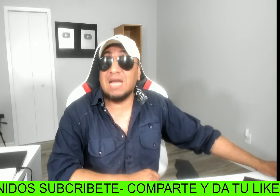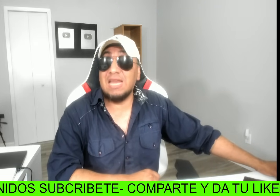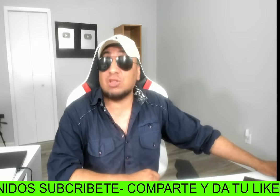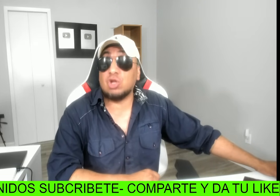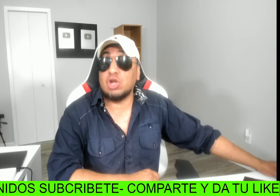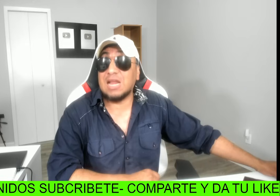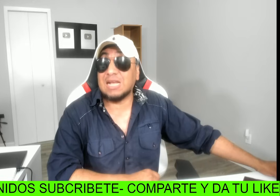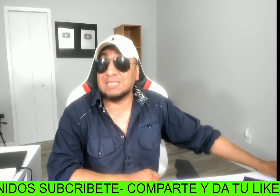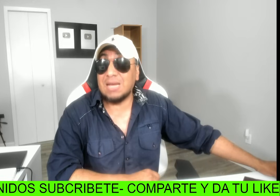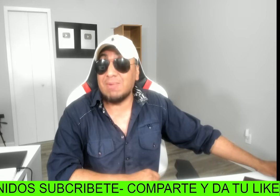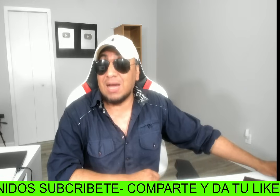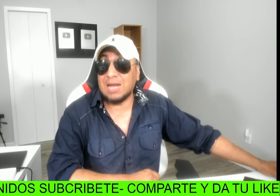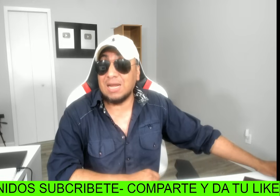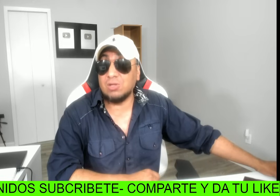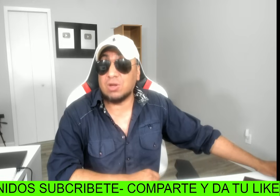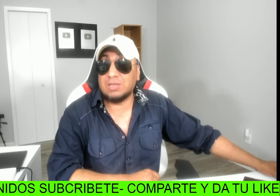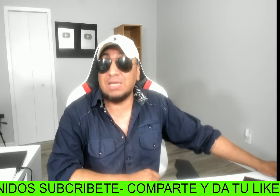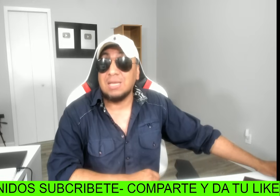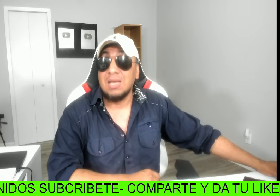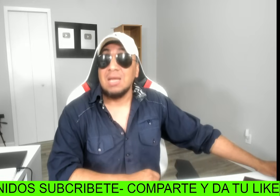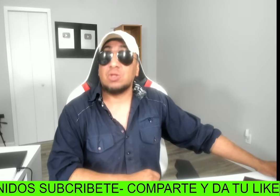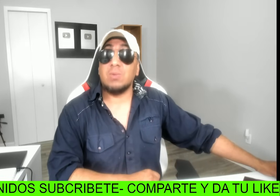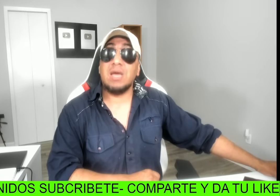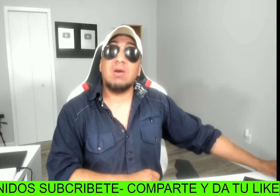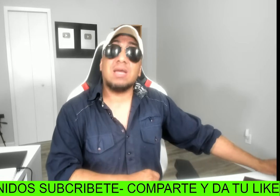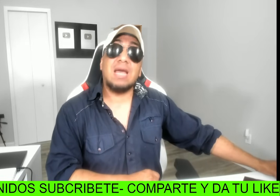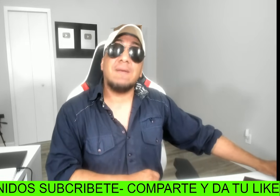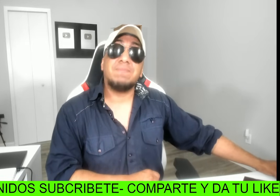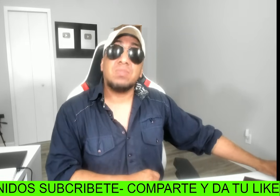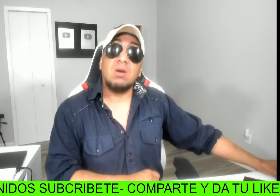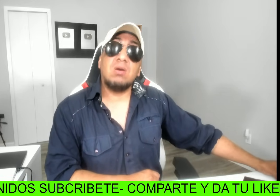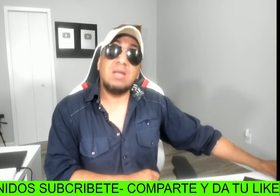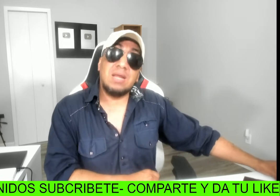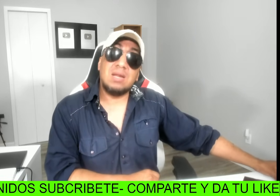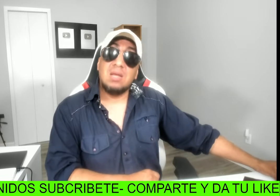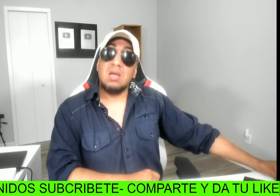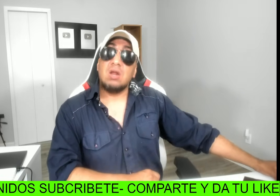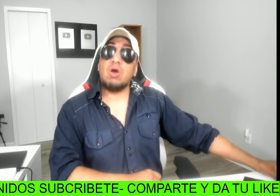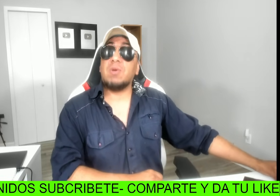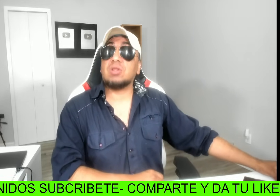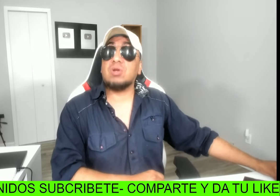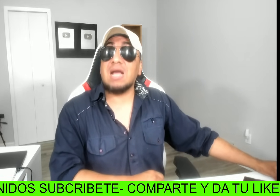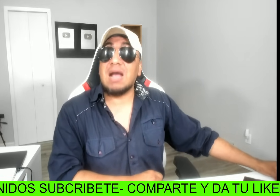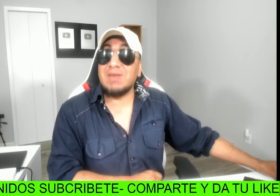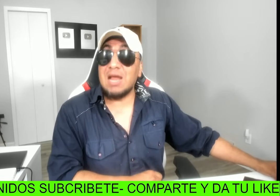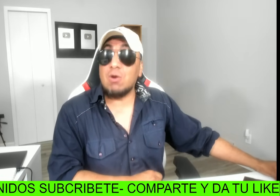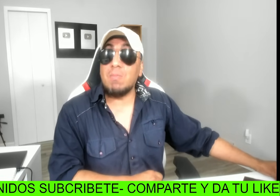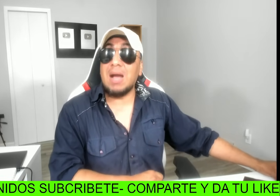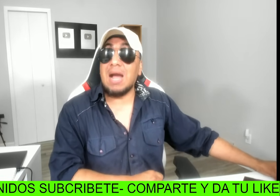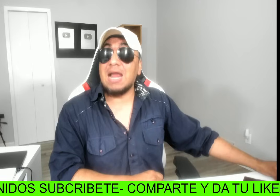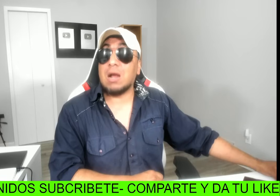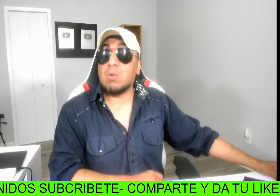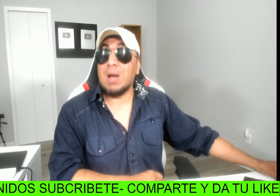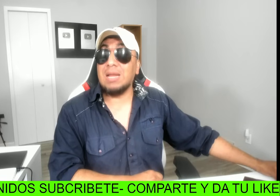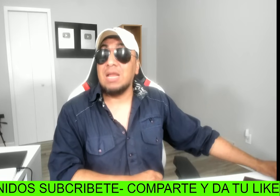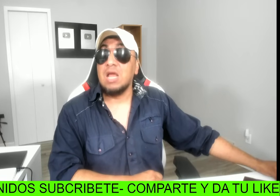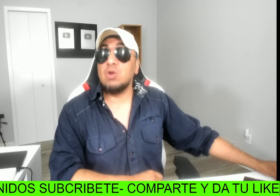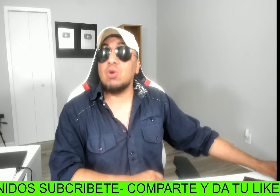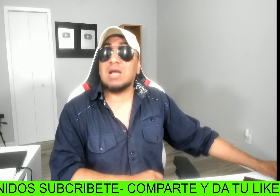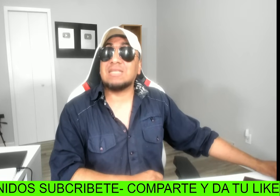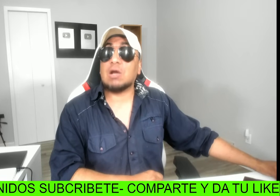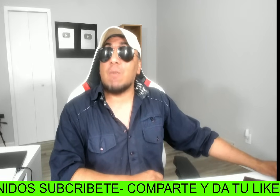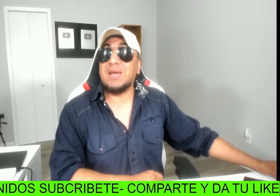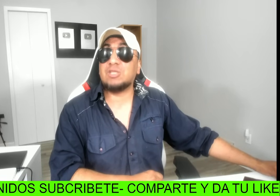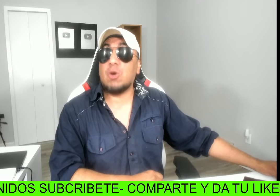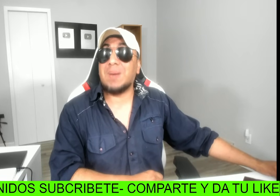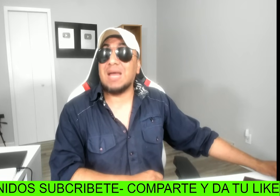de Los Angelitos no le alcanzaban a la Claudia Ortiz, tuvieron que unir los votos de Gabriela Guzmán, a la cual